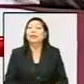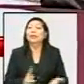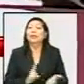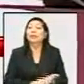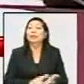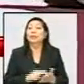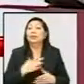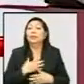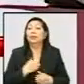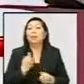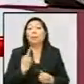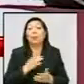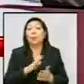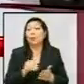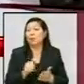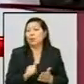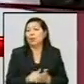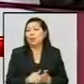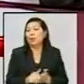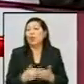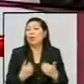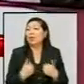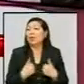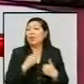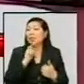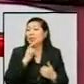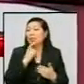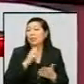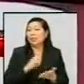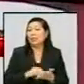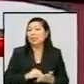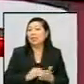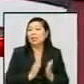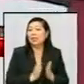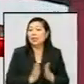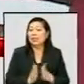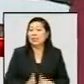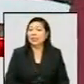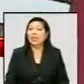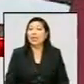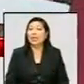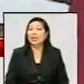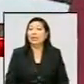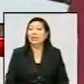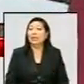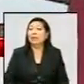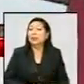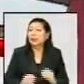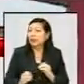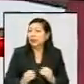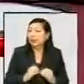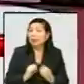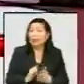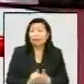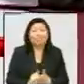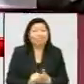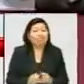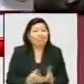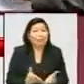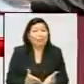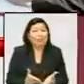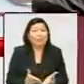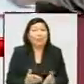que Salud, por toda esta situación, debería de ser reorganizada, debería ser reestructurada. Es tanta